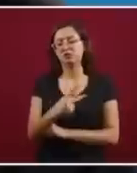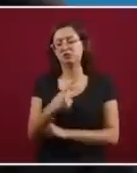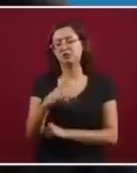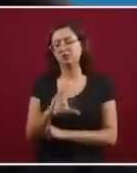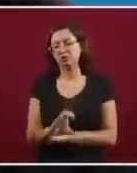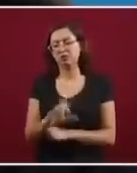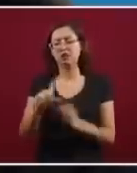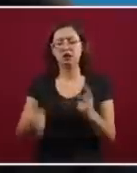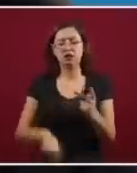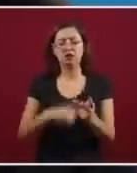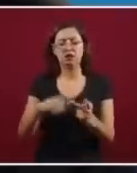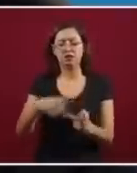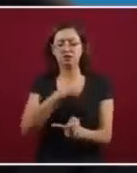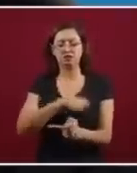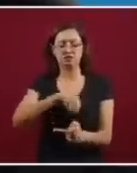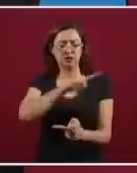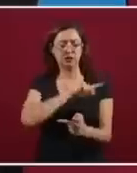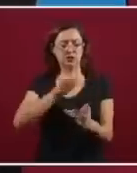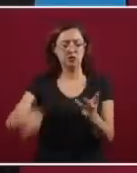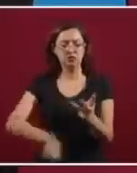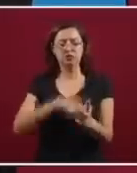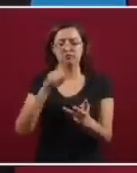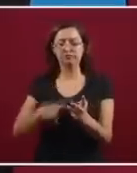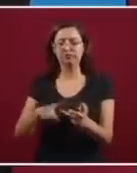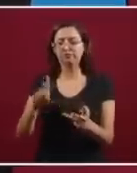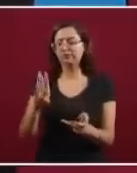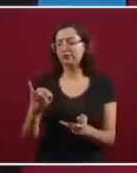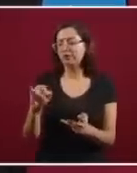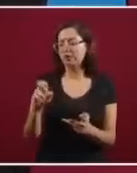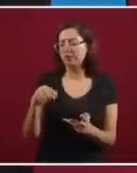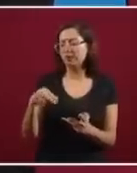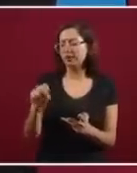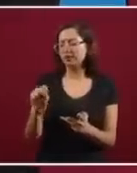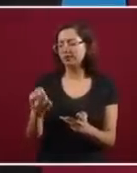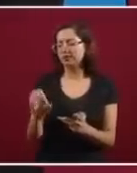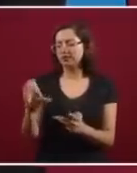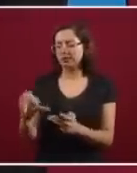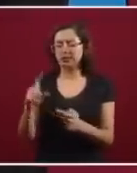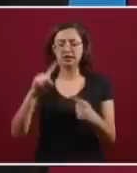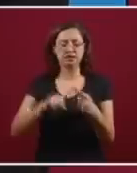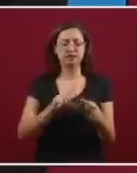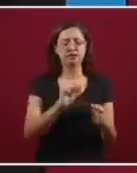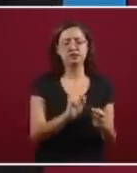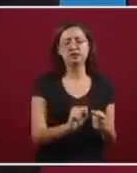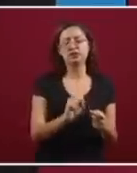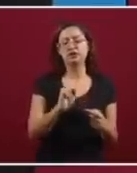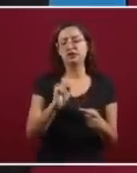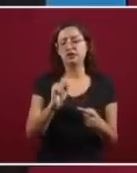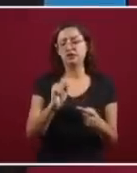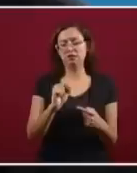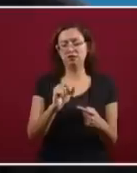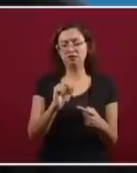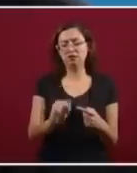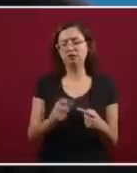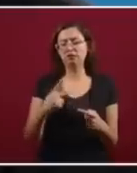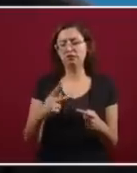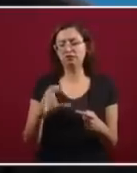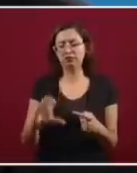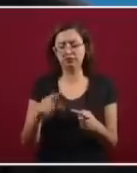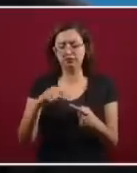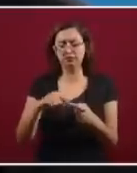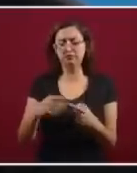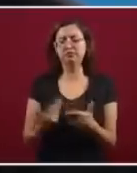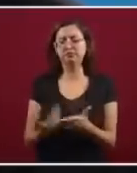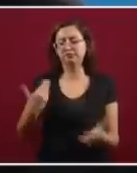salud y todo el grupo de bienestar en el lado de seguridad pública como lo mencionamos aquí cuando presentamos la estrategia del